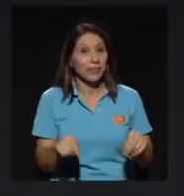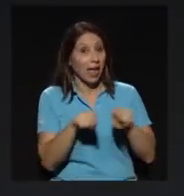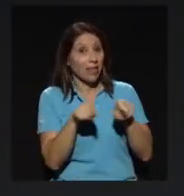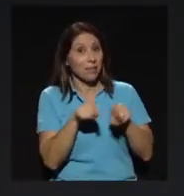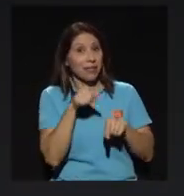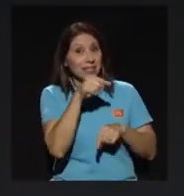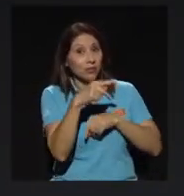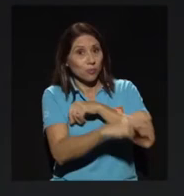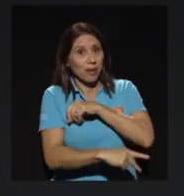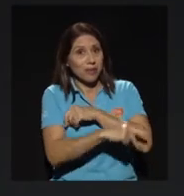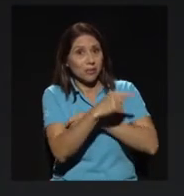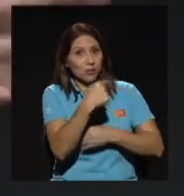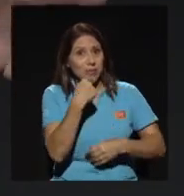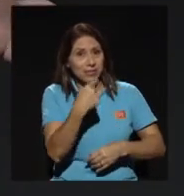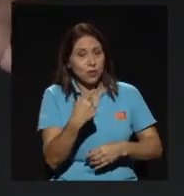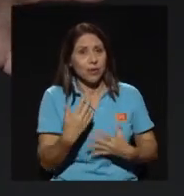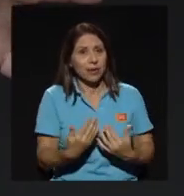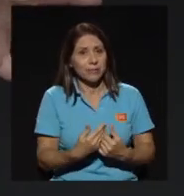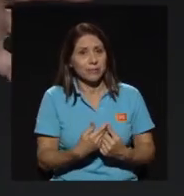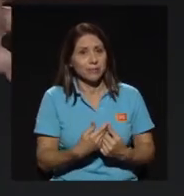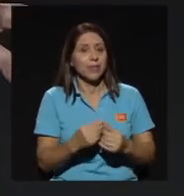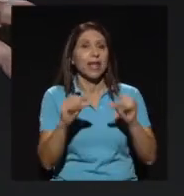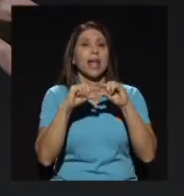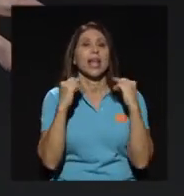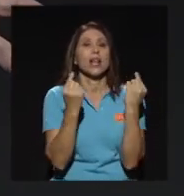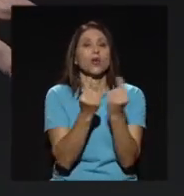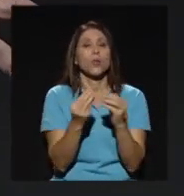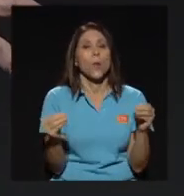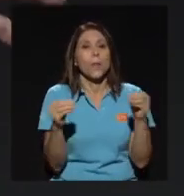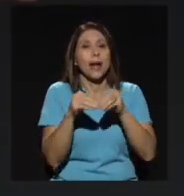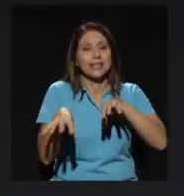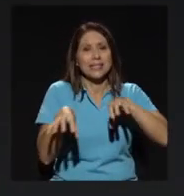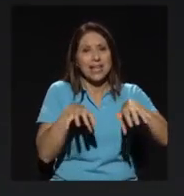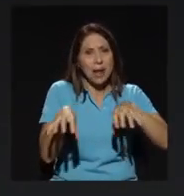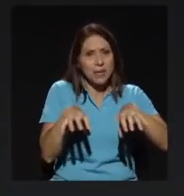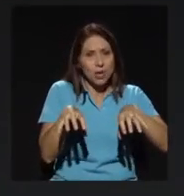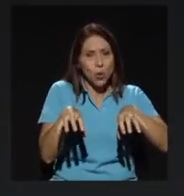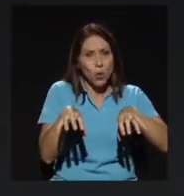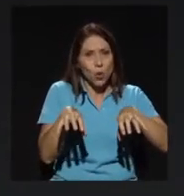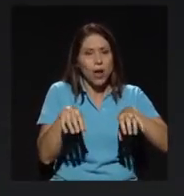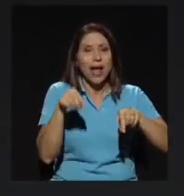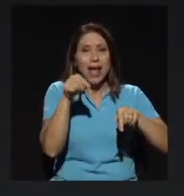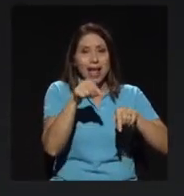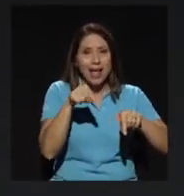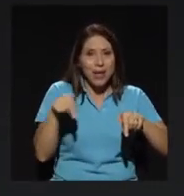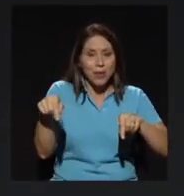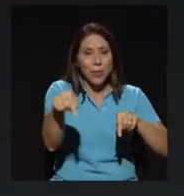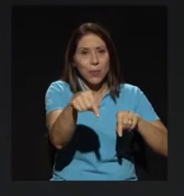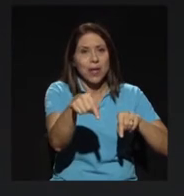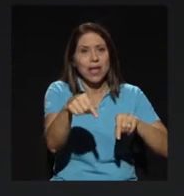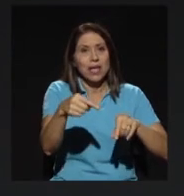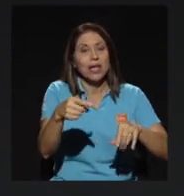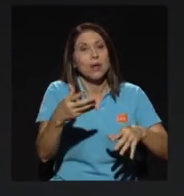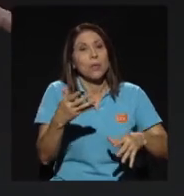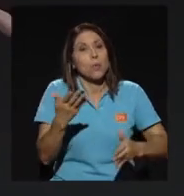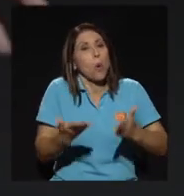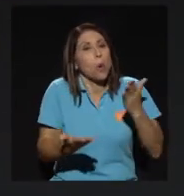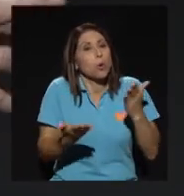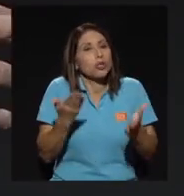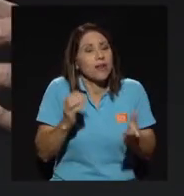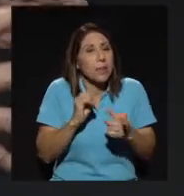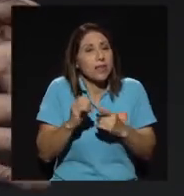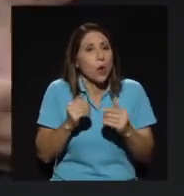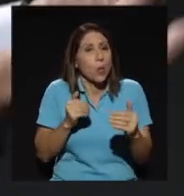menciona el grupo más dinámico de en cada uno de ellos posiblemente y si no muy cerca